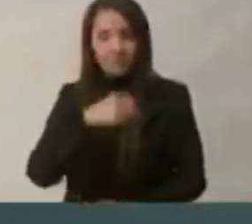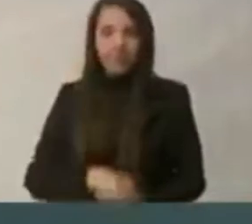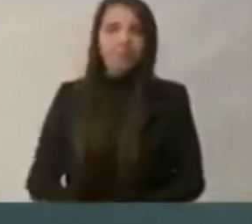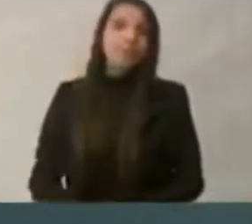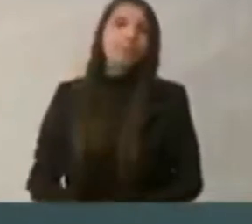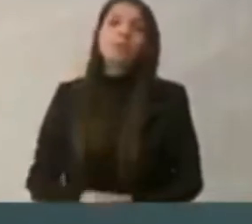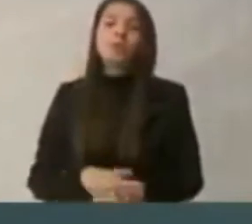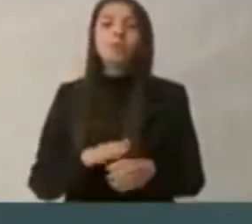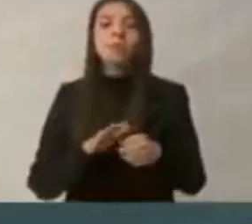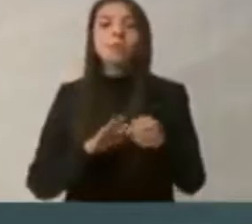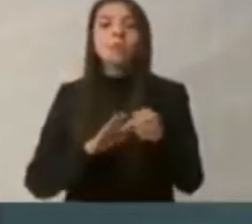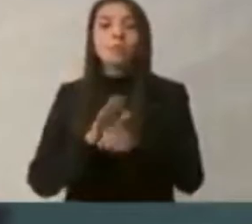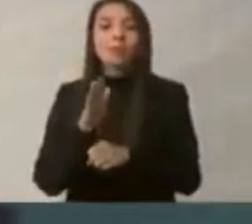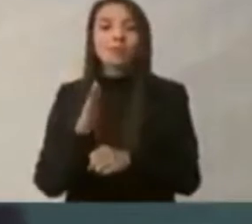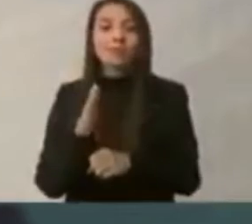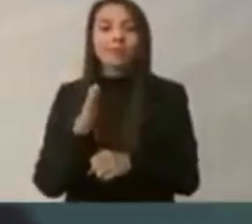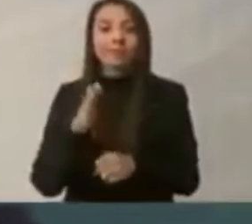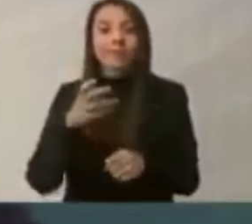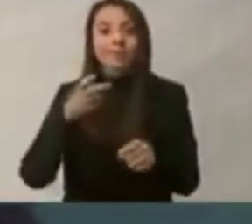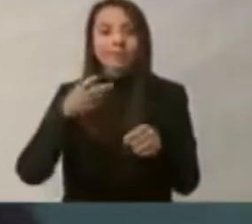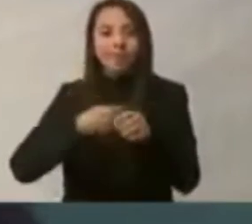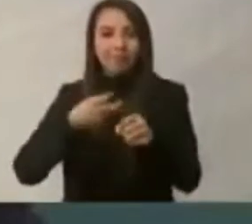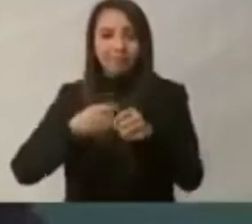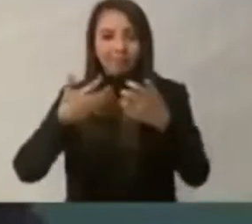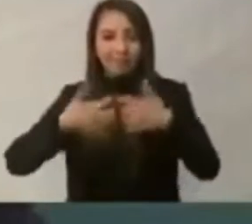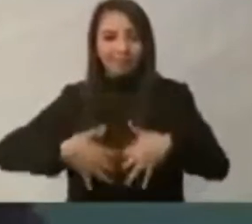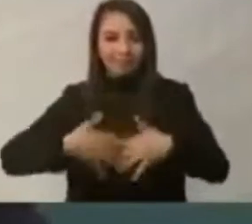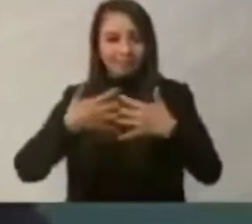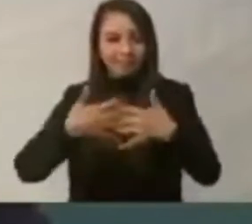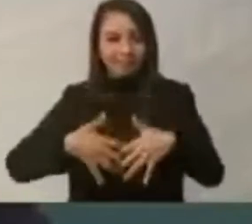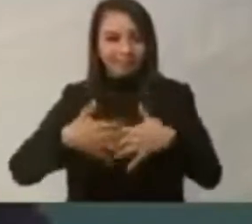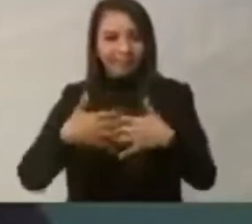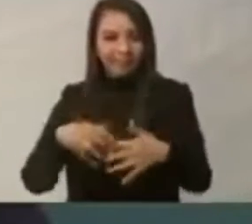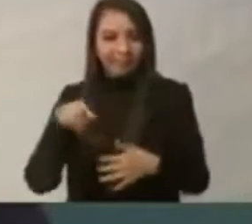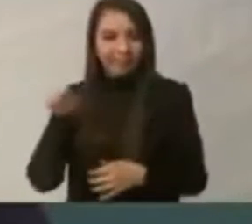de la cervecera, que